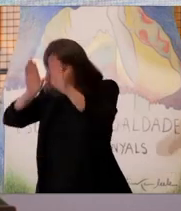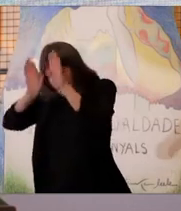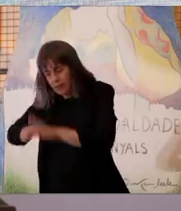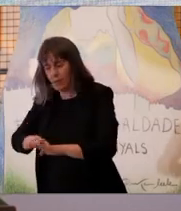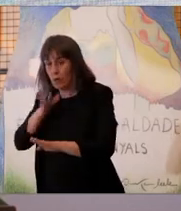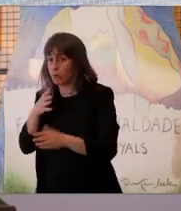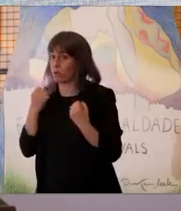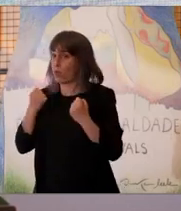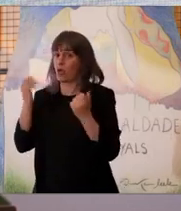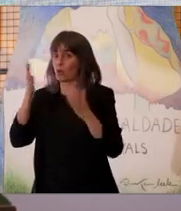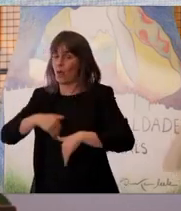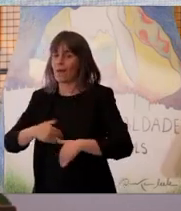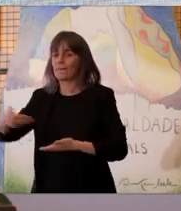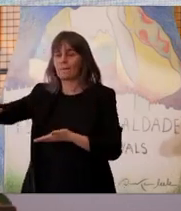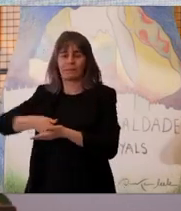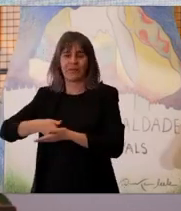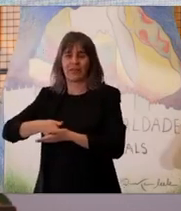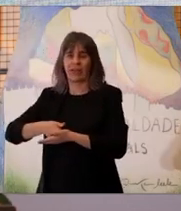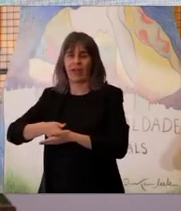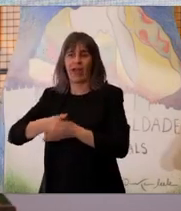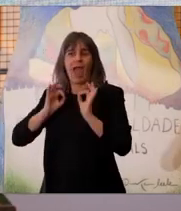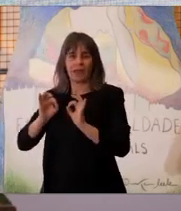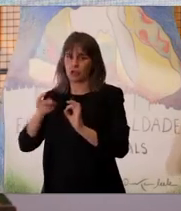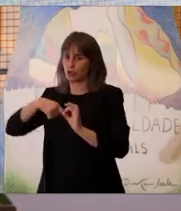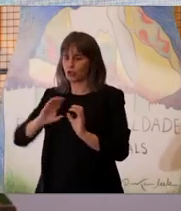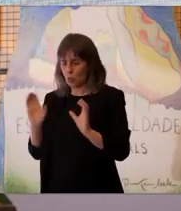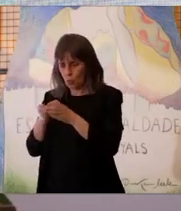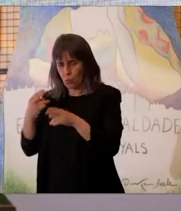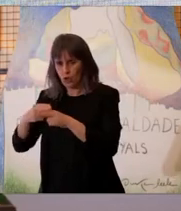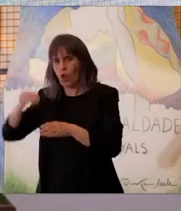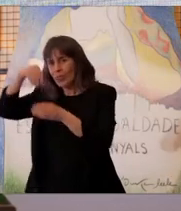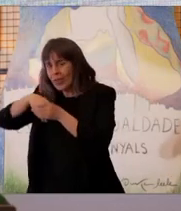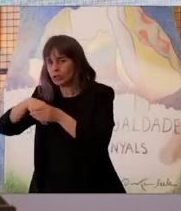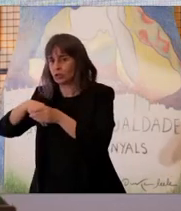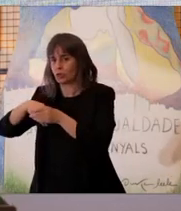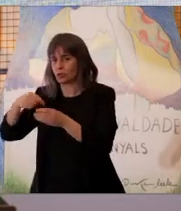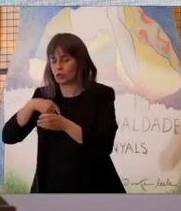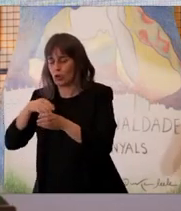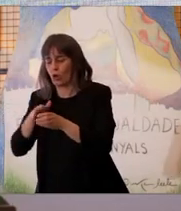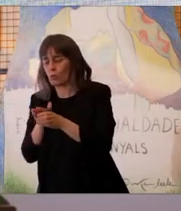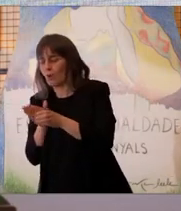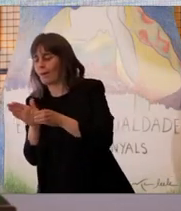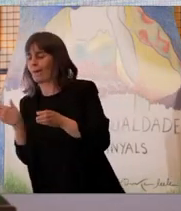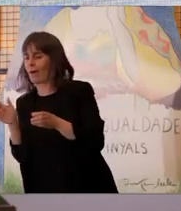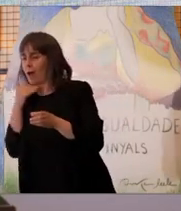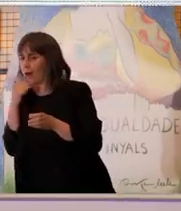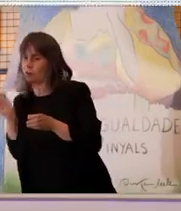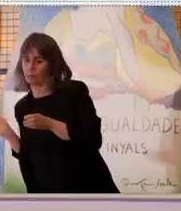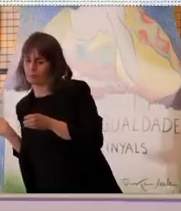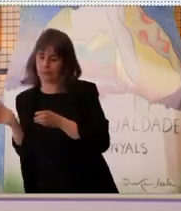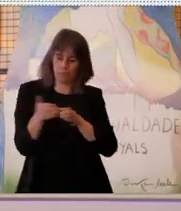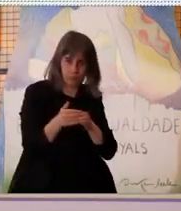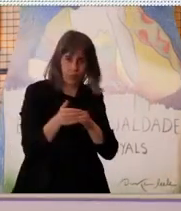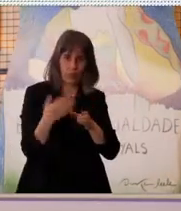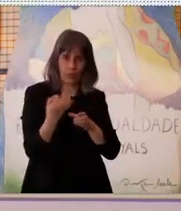poder y porque se nos está pidiendo que Bueno estamos en el partido No te salgas un milímetro Entonces eso genera entre nosotros Porque los pactos entre